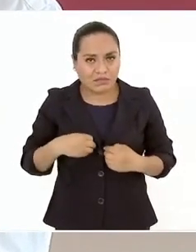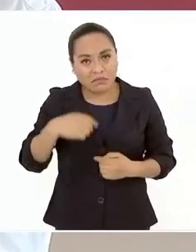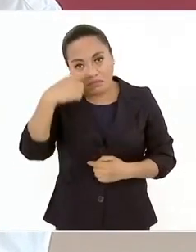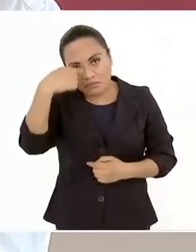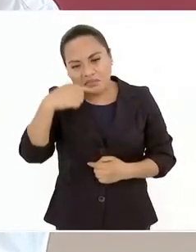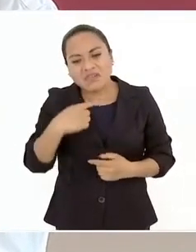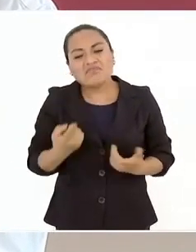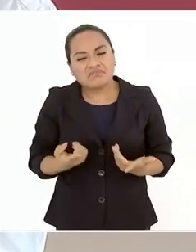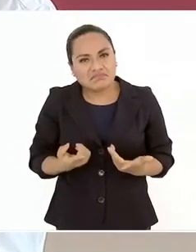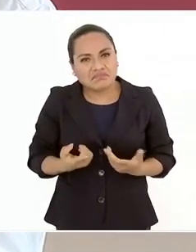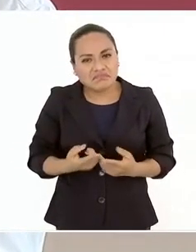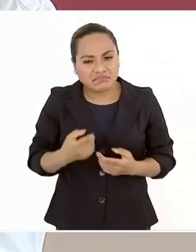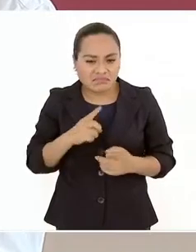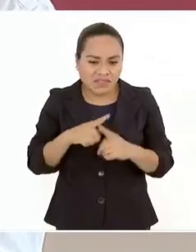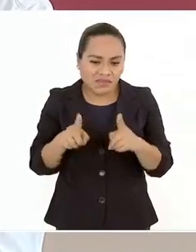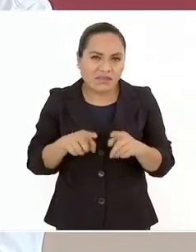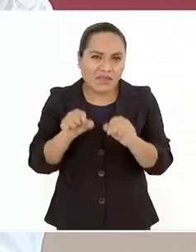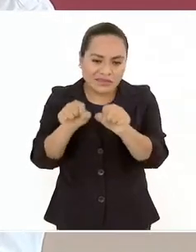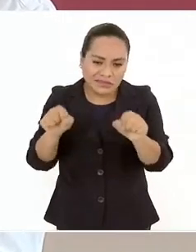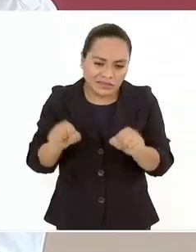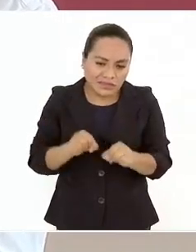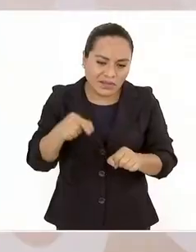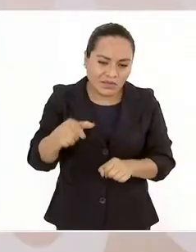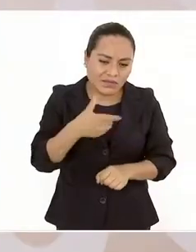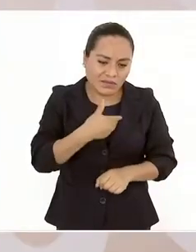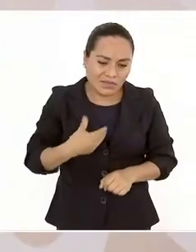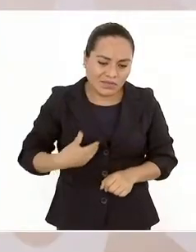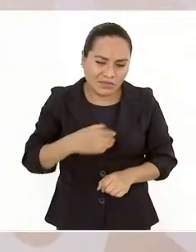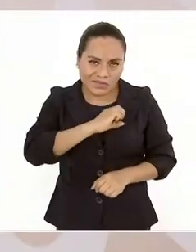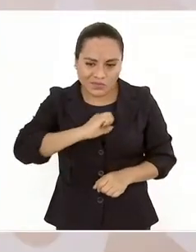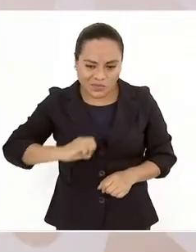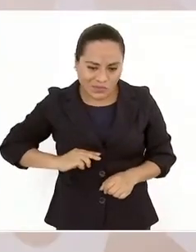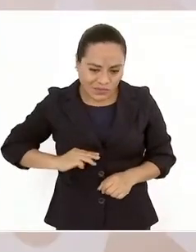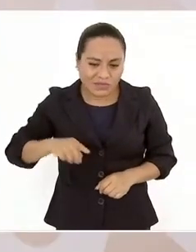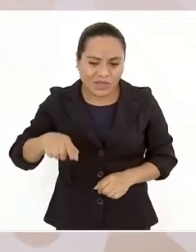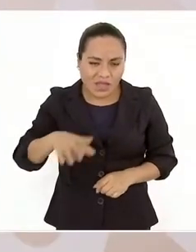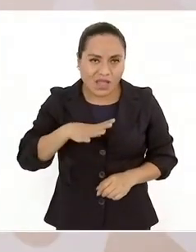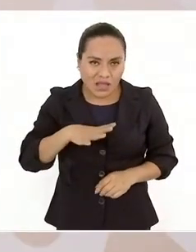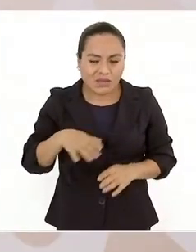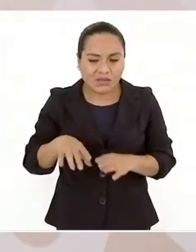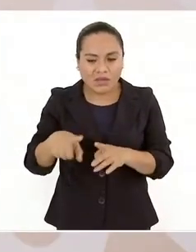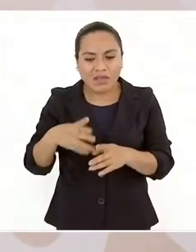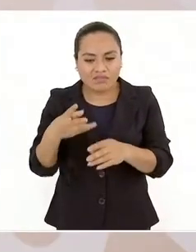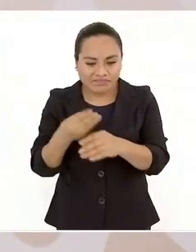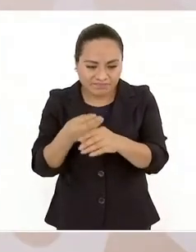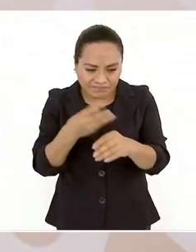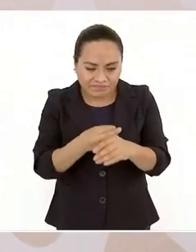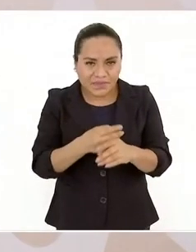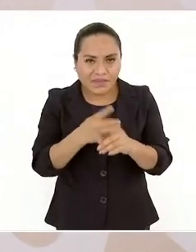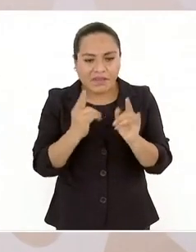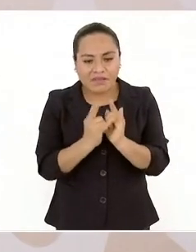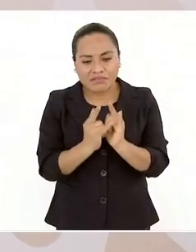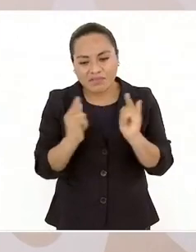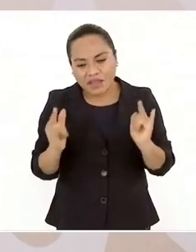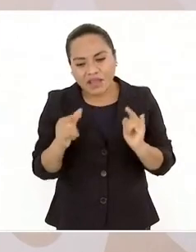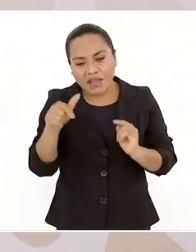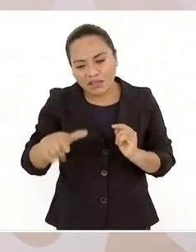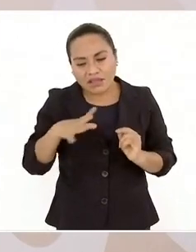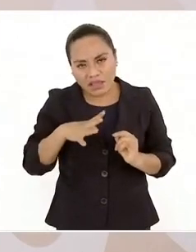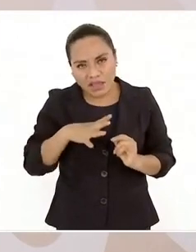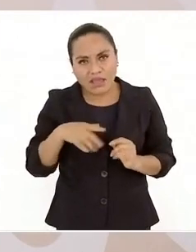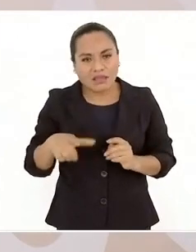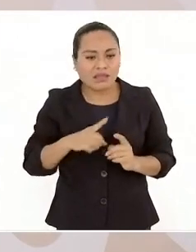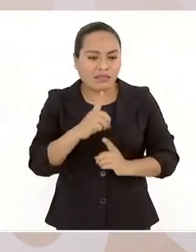remodelar el salón de usos múltiples elegido, para rehabilitar canchas deportivas, para